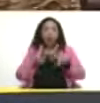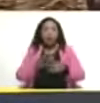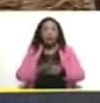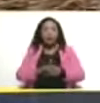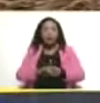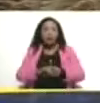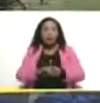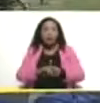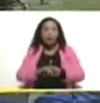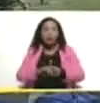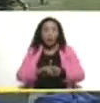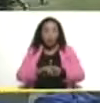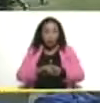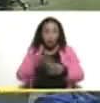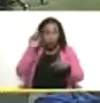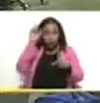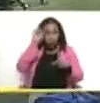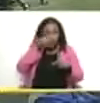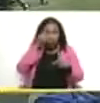de la doctrina